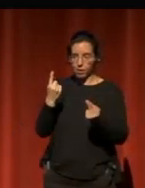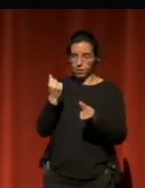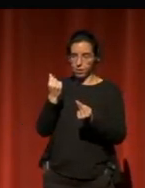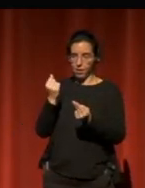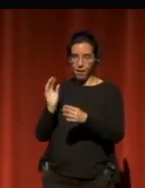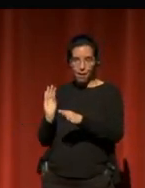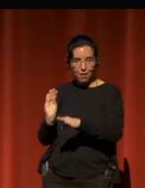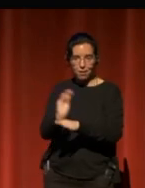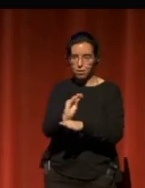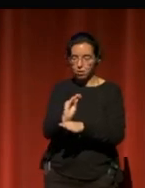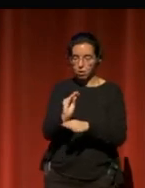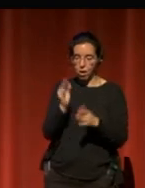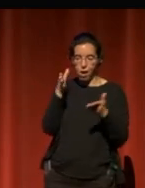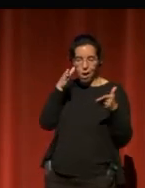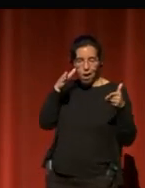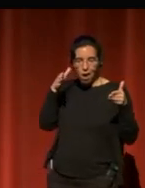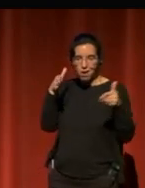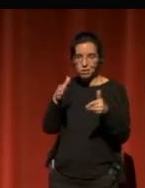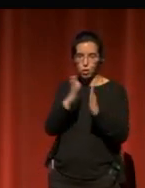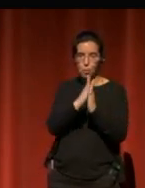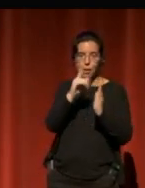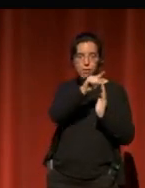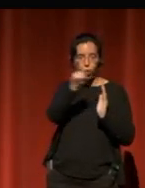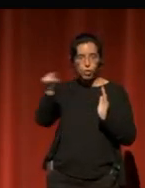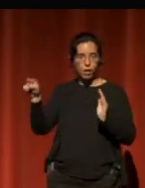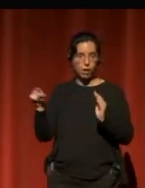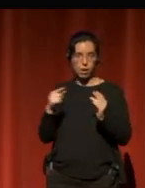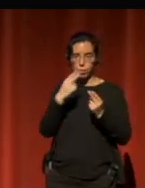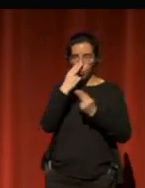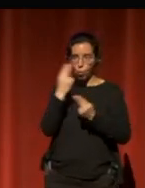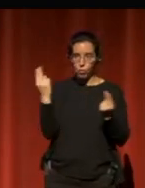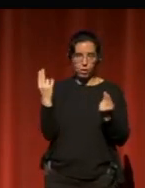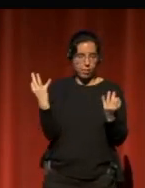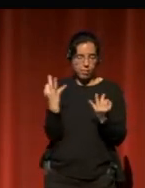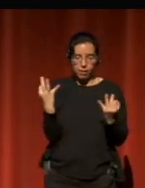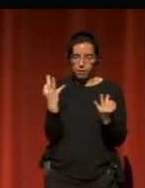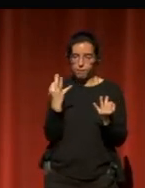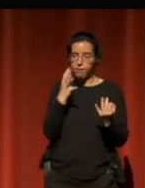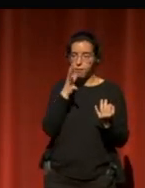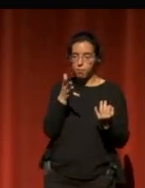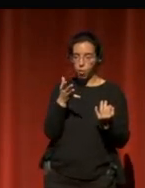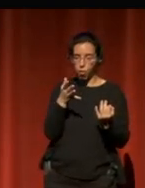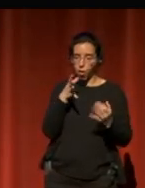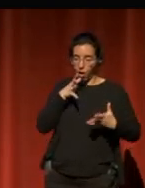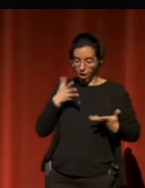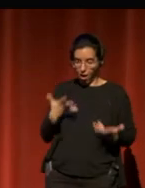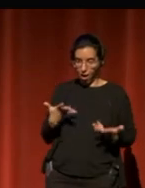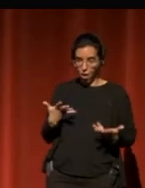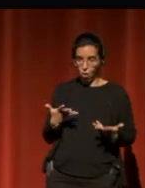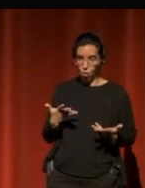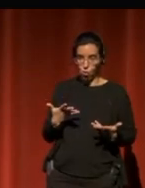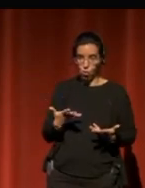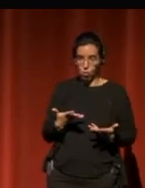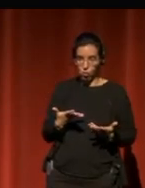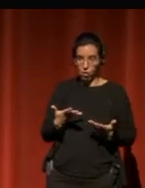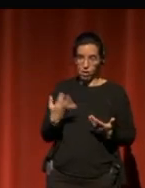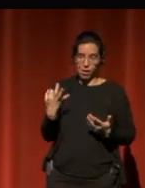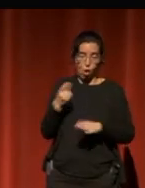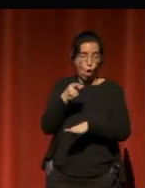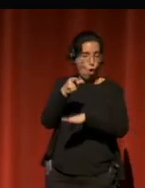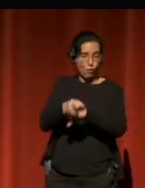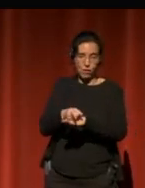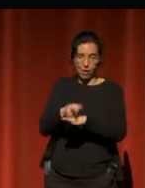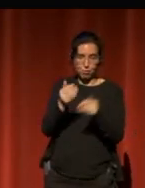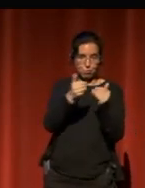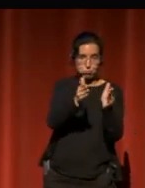que atienda a todas esas bibliotecas públicas para que sean lo que ahora mismo están obligadas a ser,